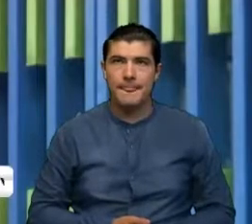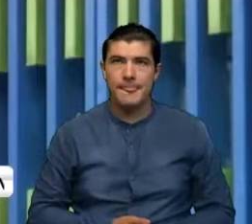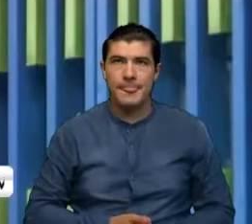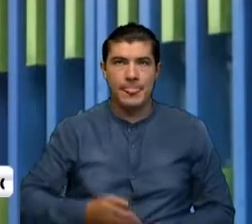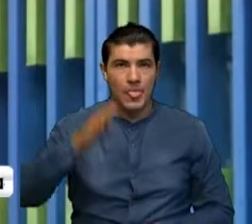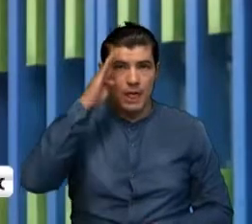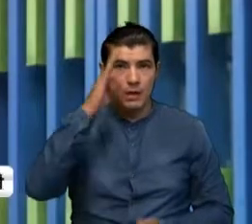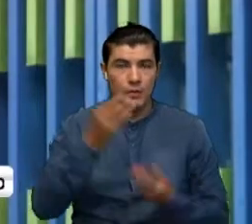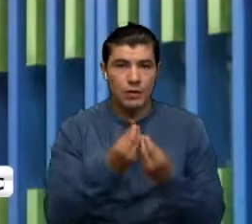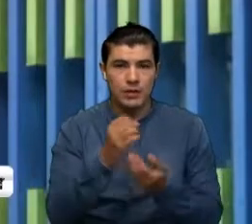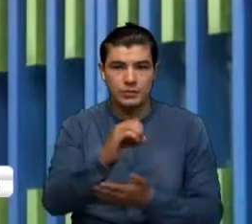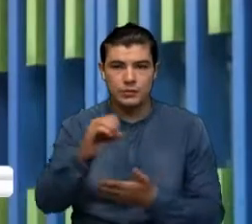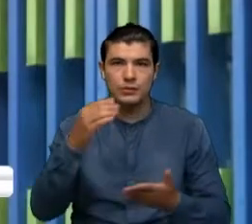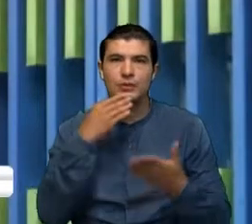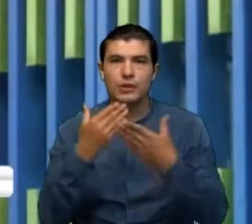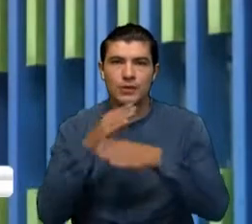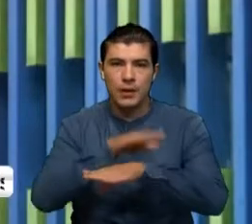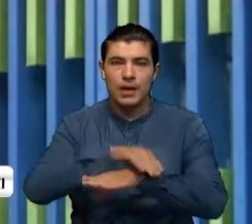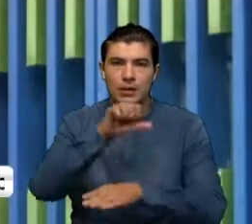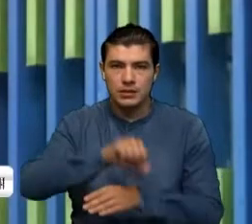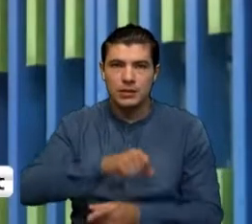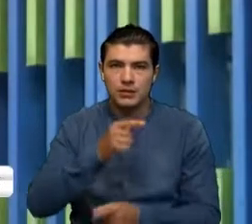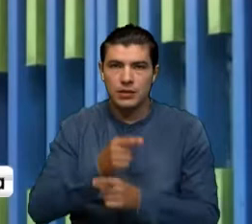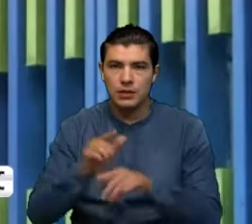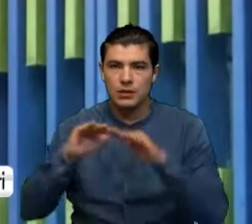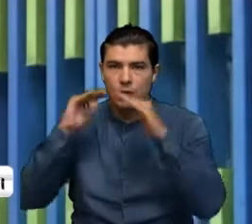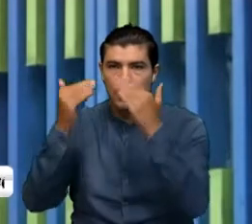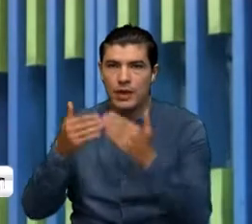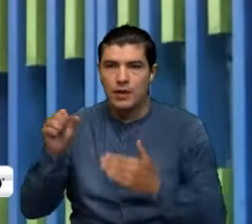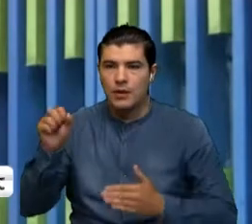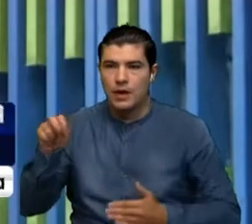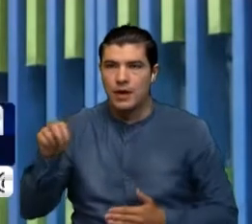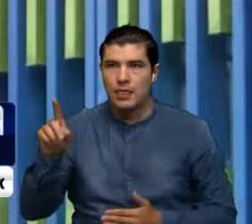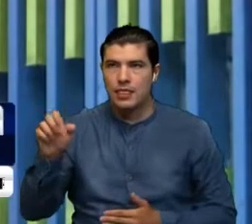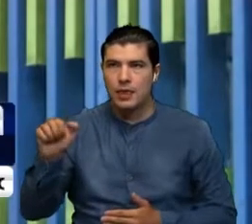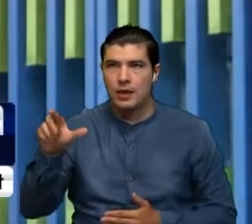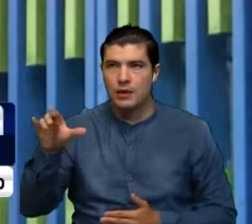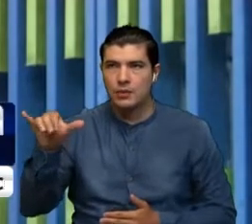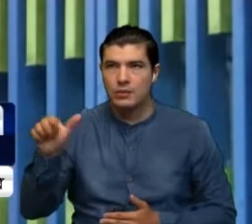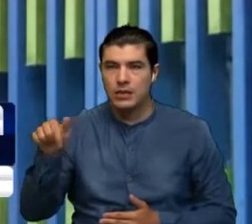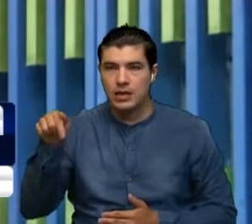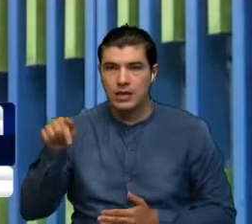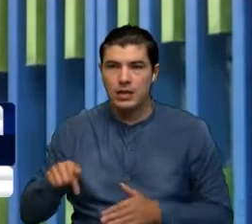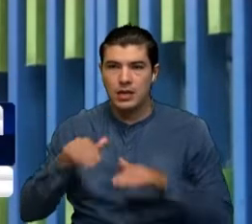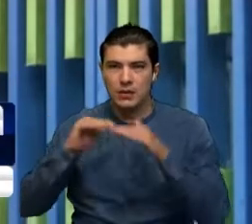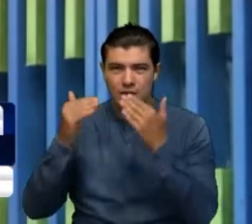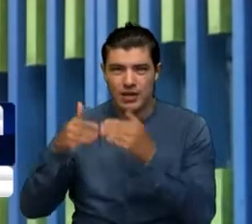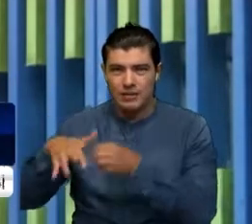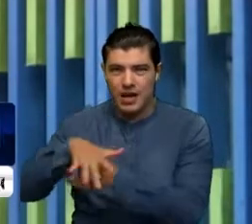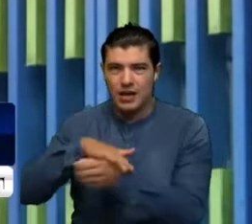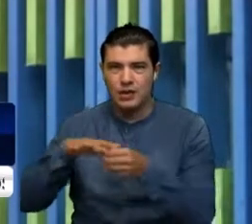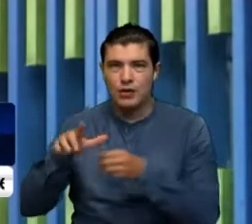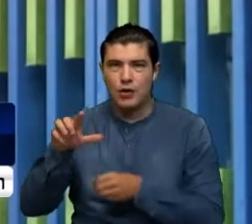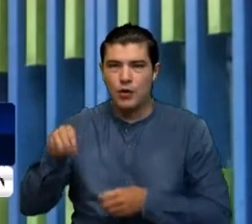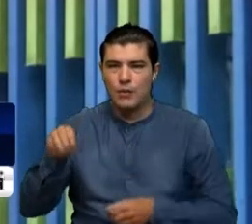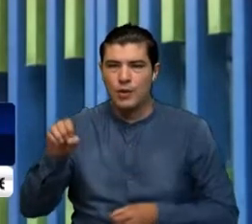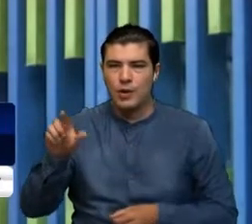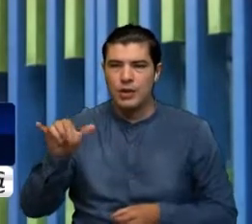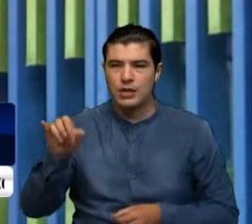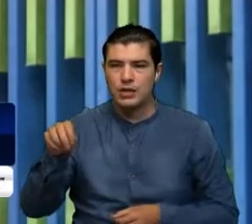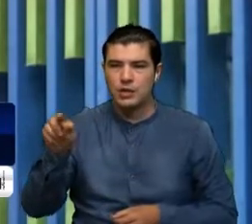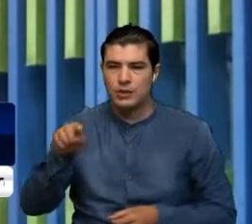hola compañeros y televidentes pues el colegio andalucía ubicado aquí en floridablanca en el barrio molino altos